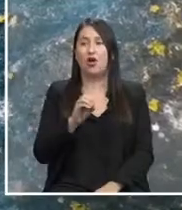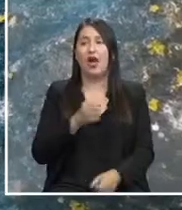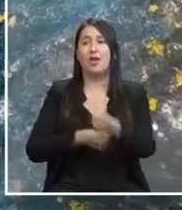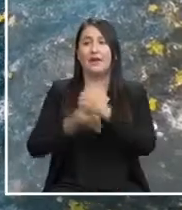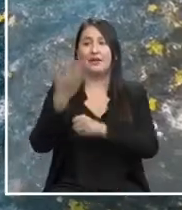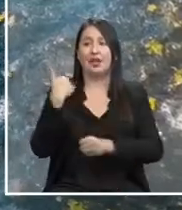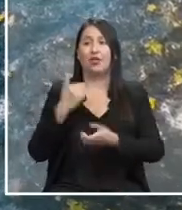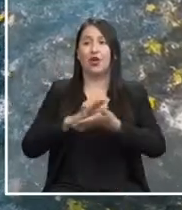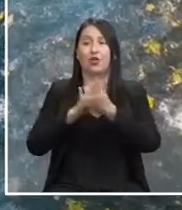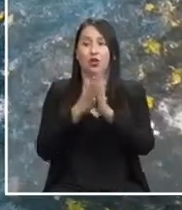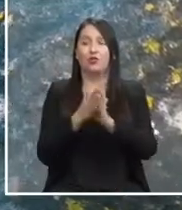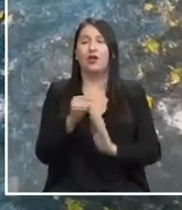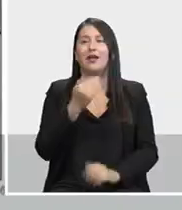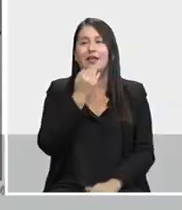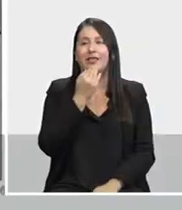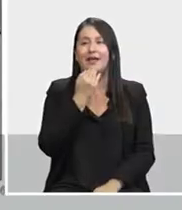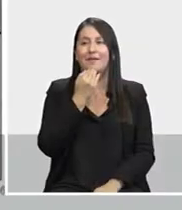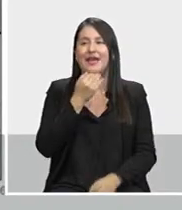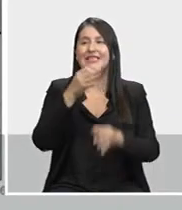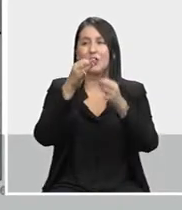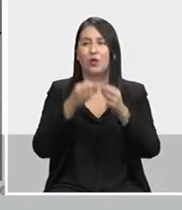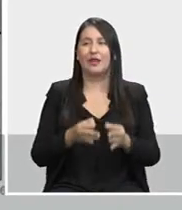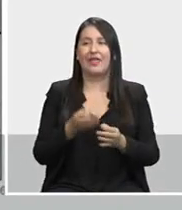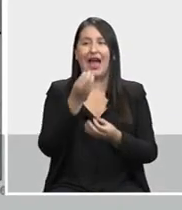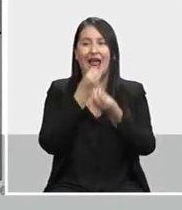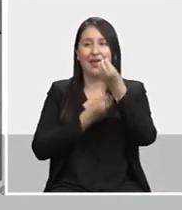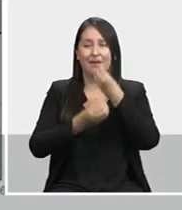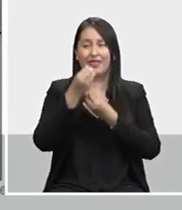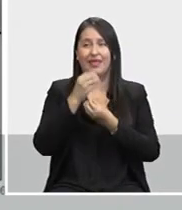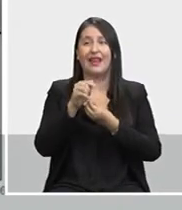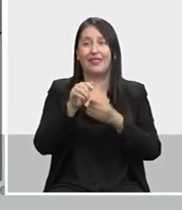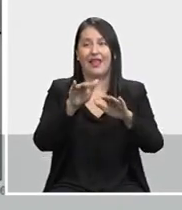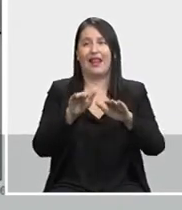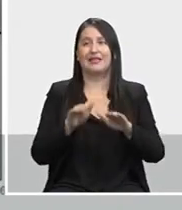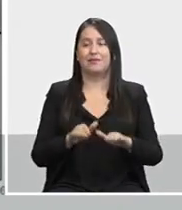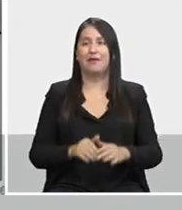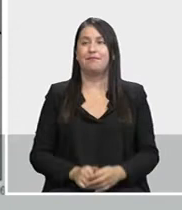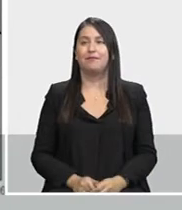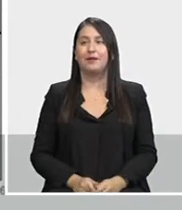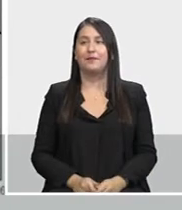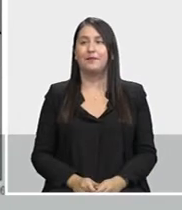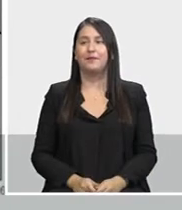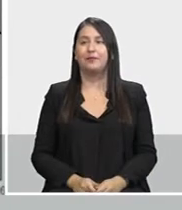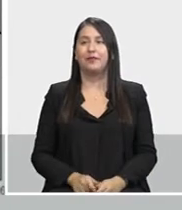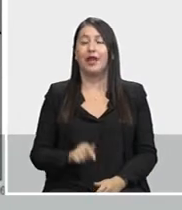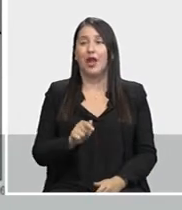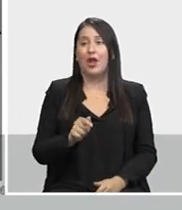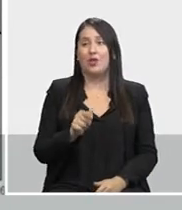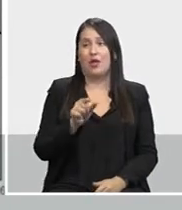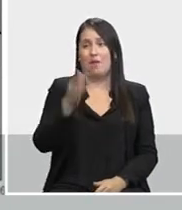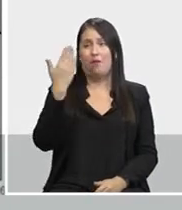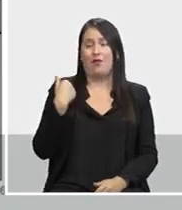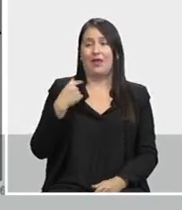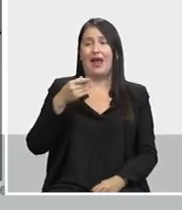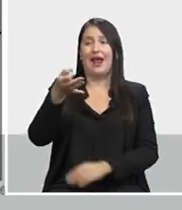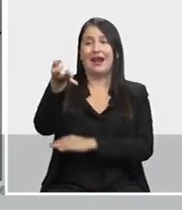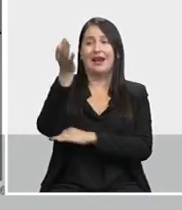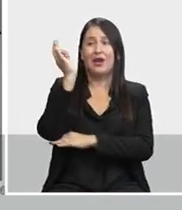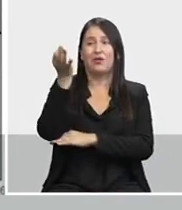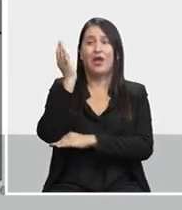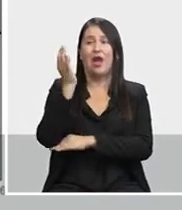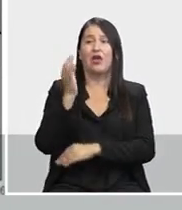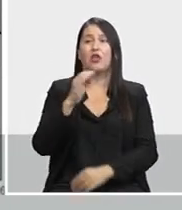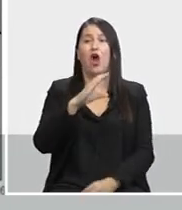Todo esto también socava la seguridad alimentaria en sí misma. En una reciente reunión sobre el clima de la COP26